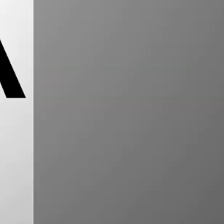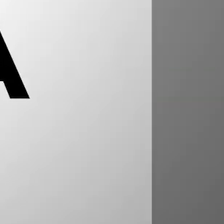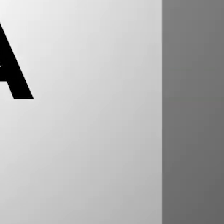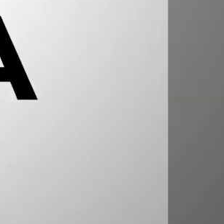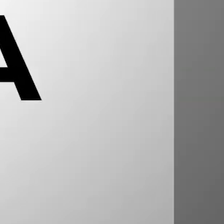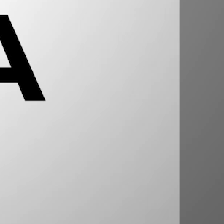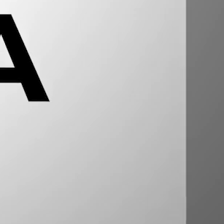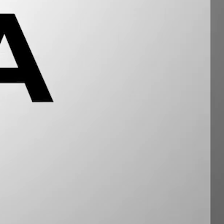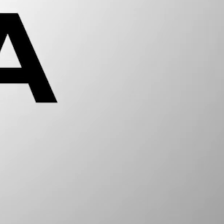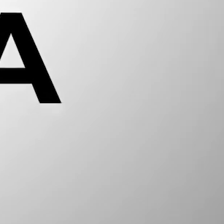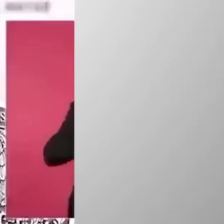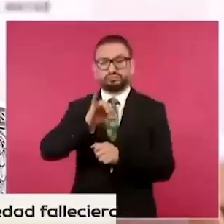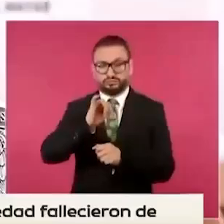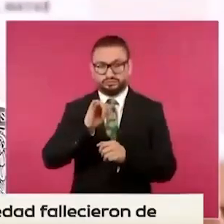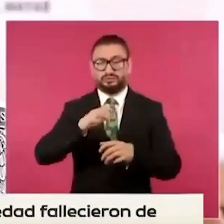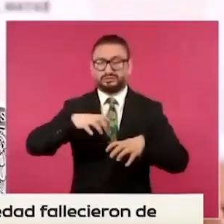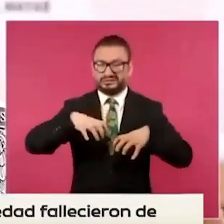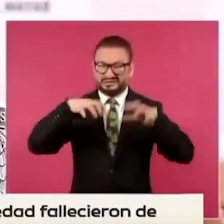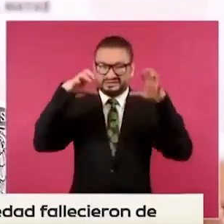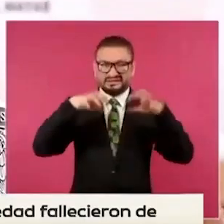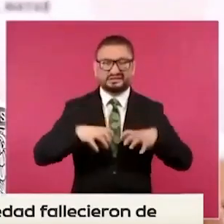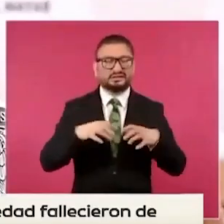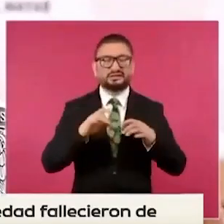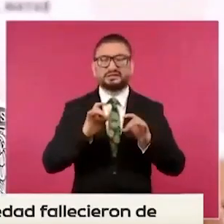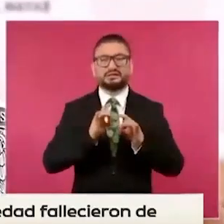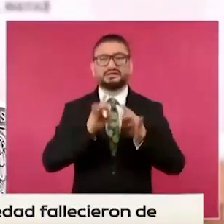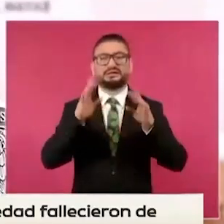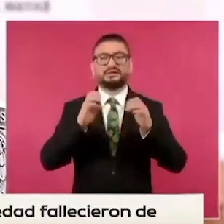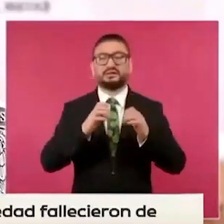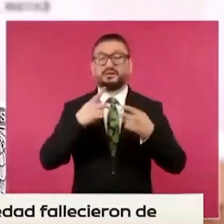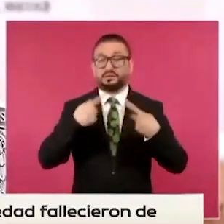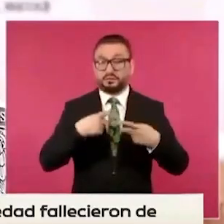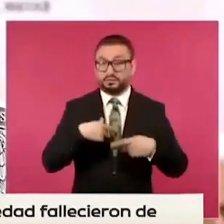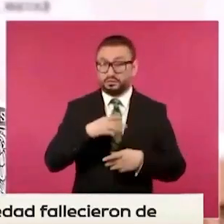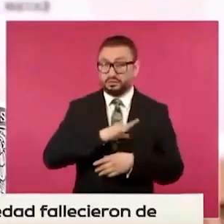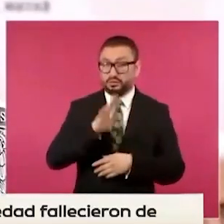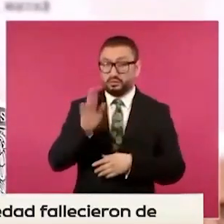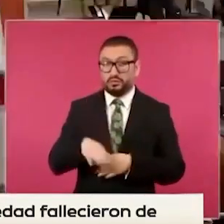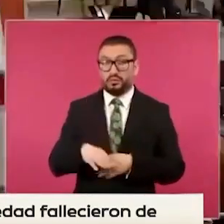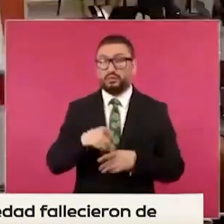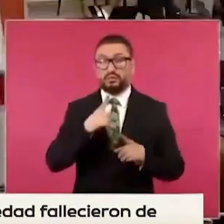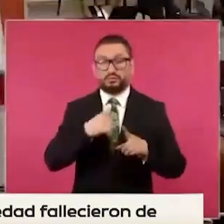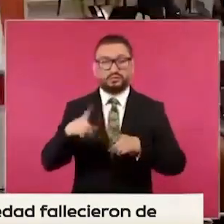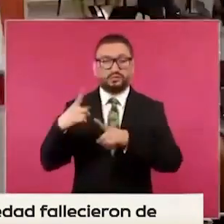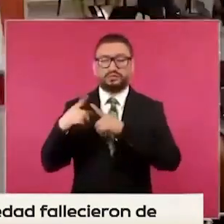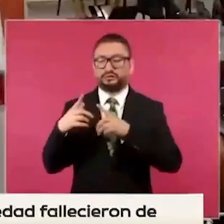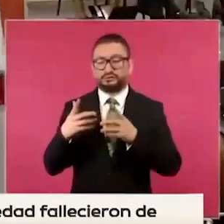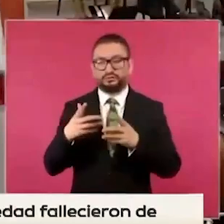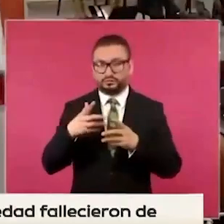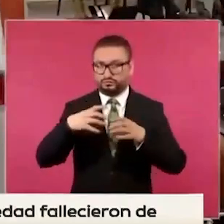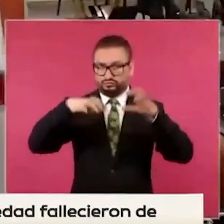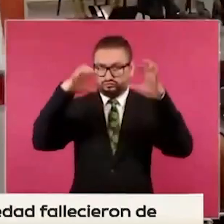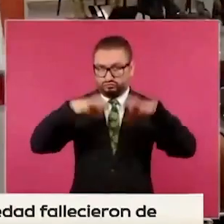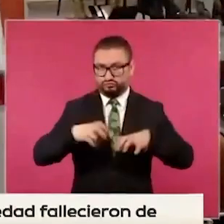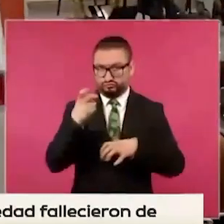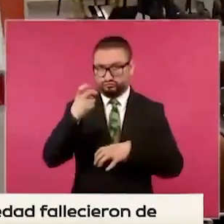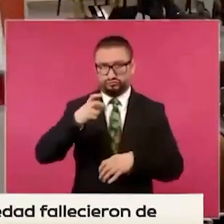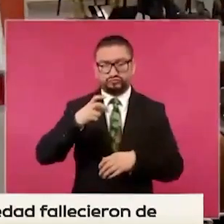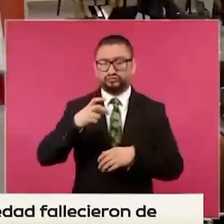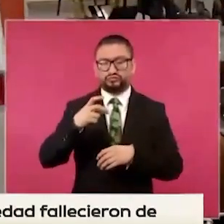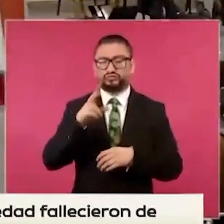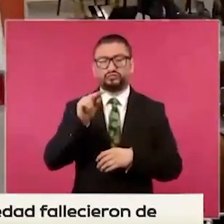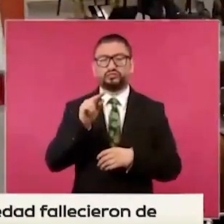León. Desgracias, pérdidas de vida humana, de manera indirecta,